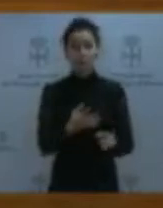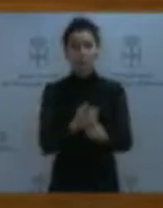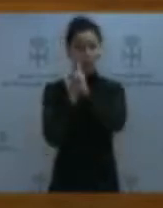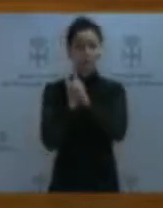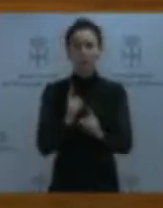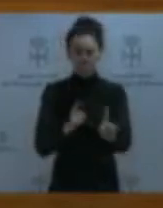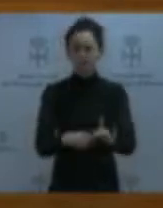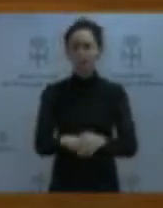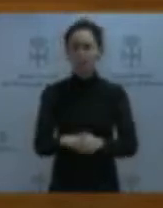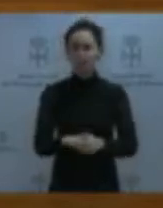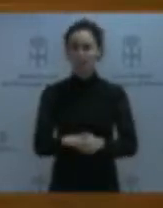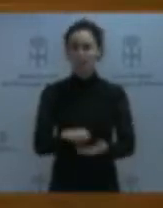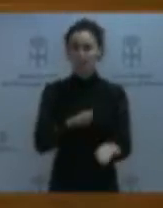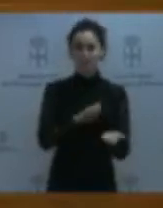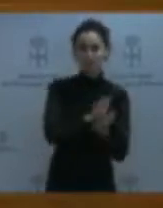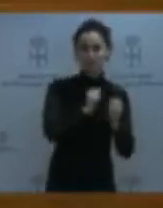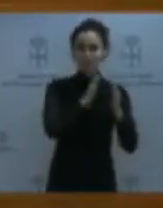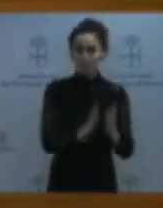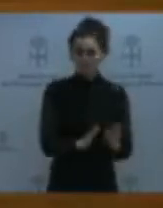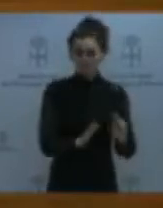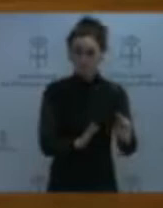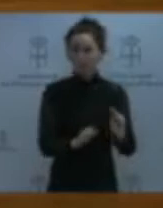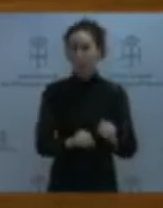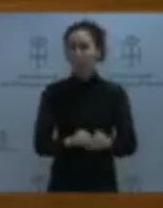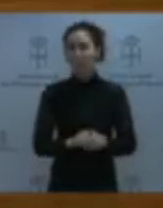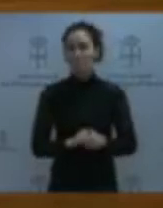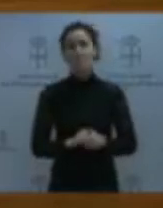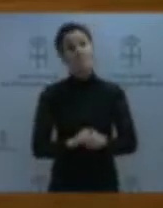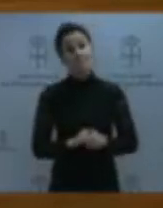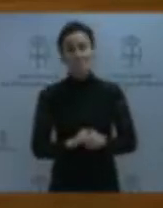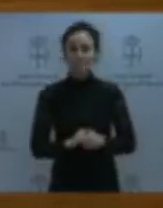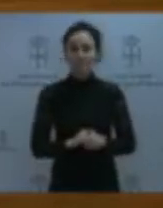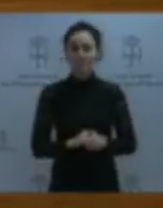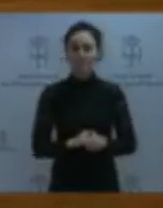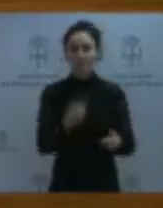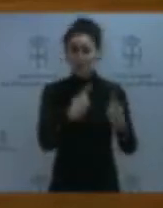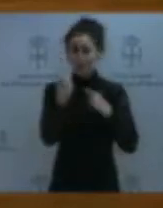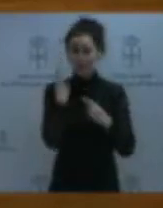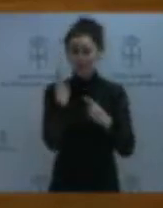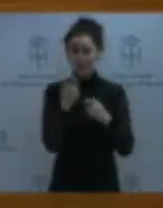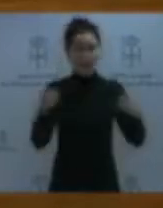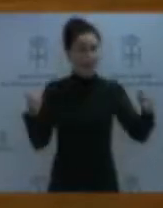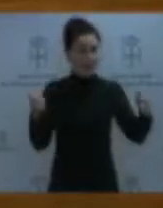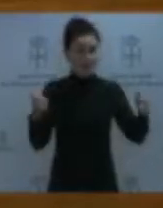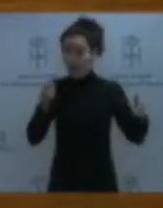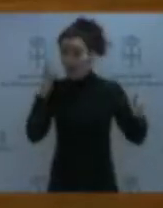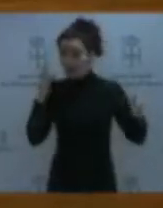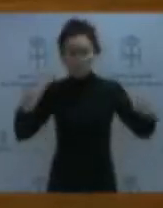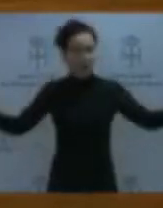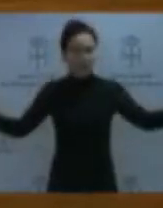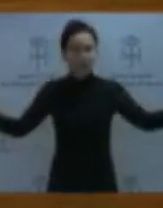oiga, los desahucios, los lanzamientos concretos son bastantes menos que el año pasado. Ya no digo que hace años, sino que el año